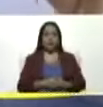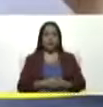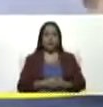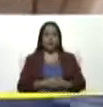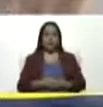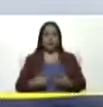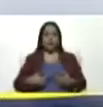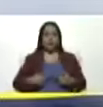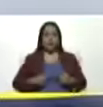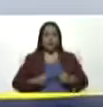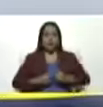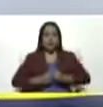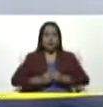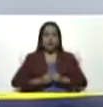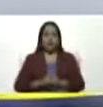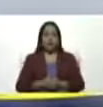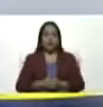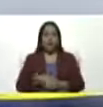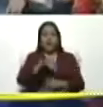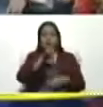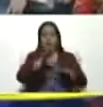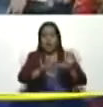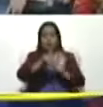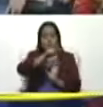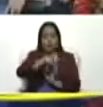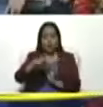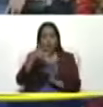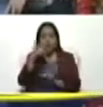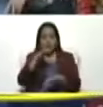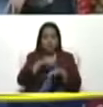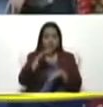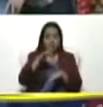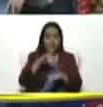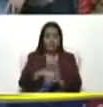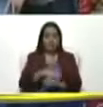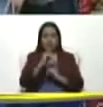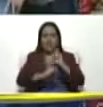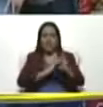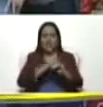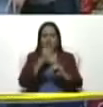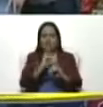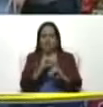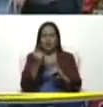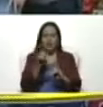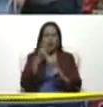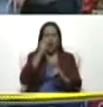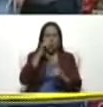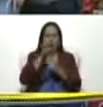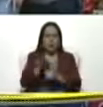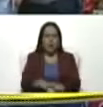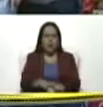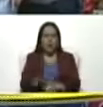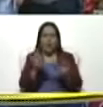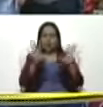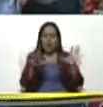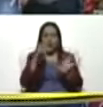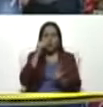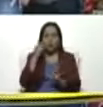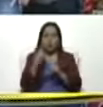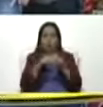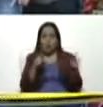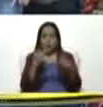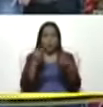10 catadores y son machistas, porque ponen 10 catadores, pero hay varias